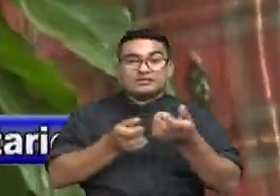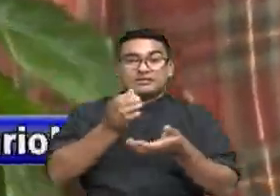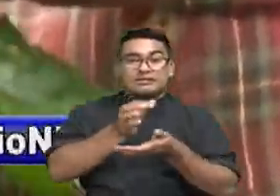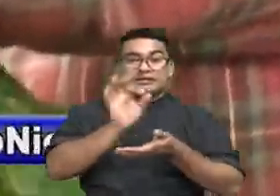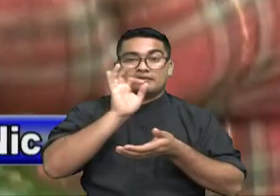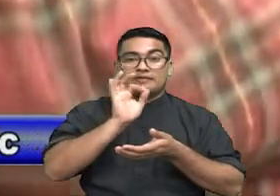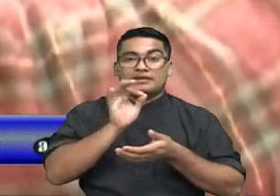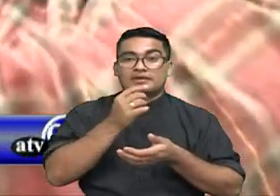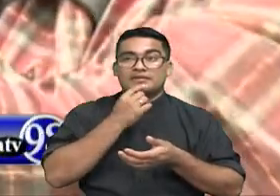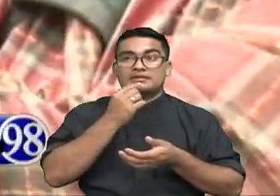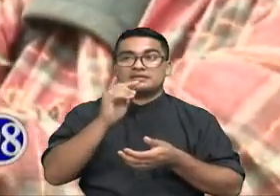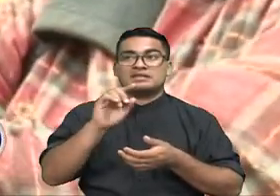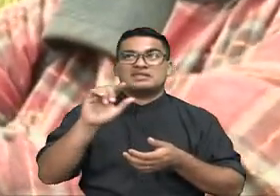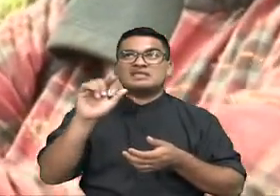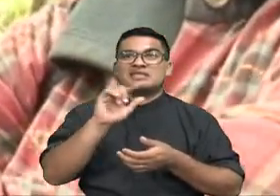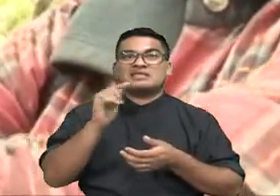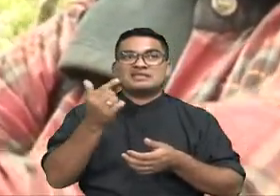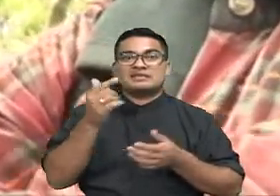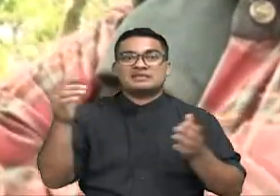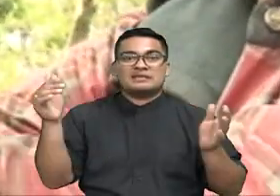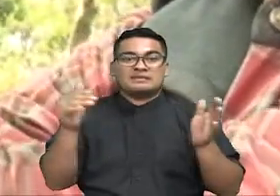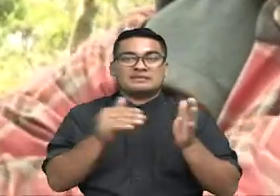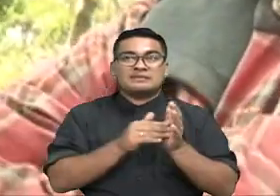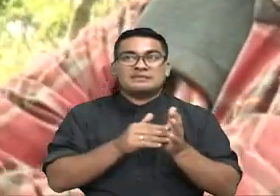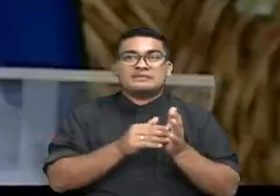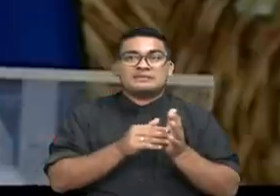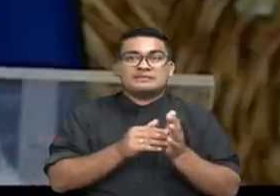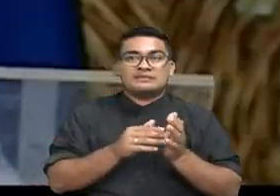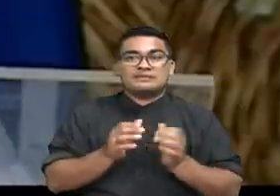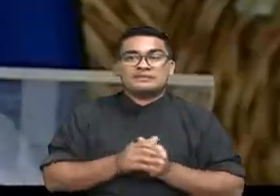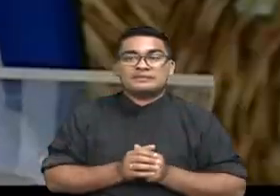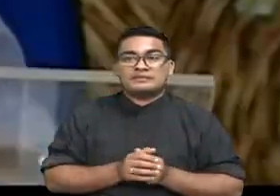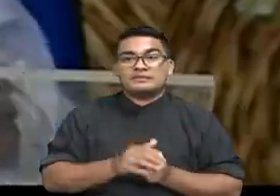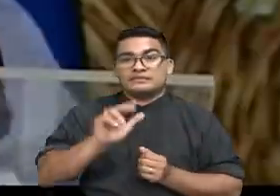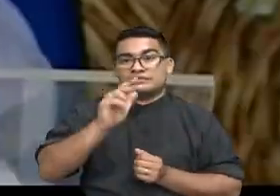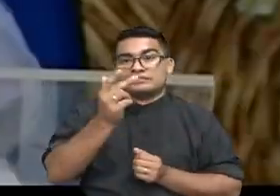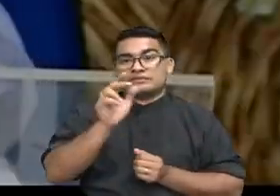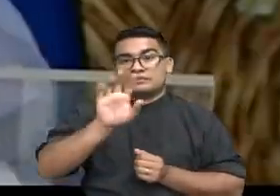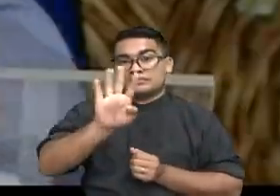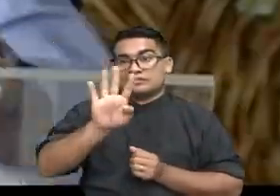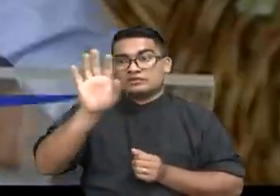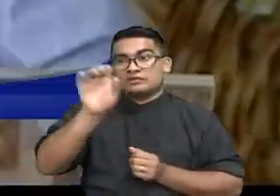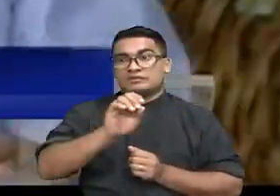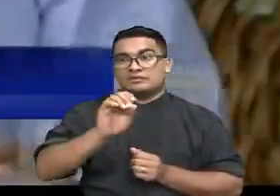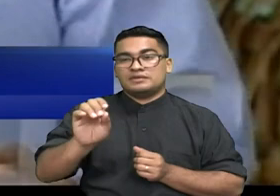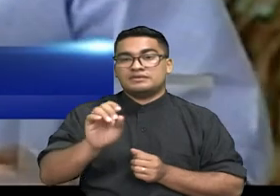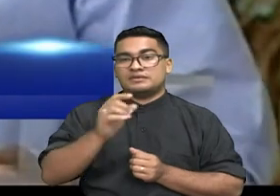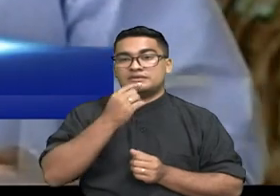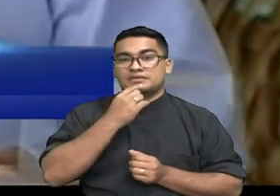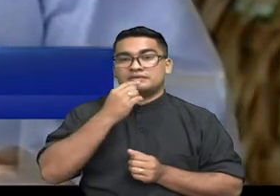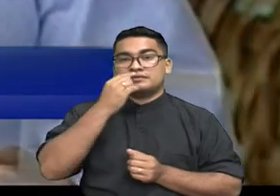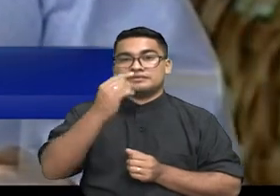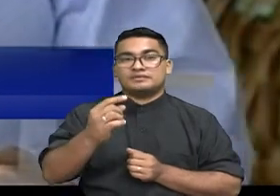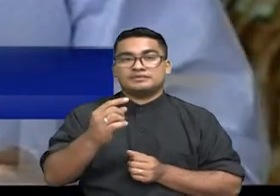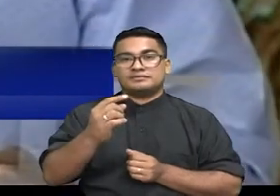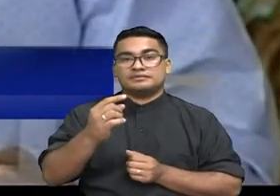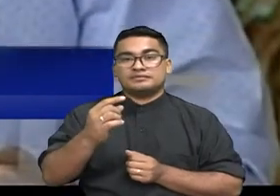en 37.800 fincas. El 84% de ellos